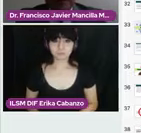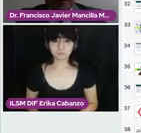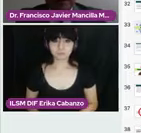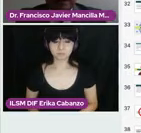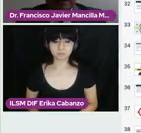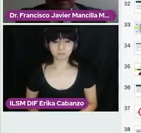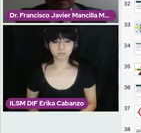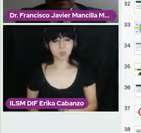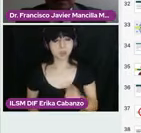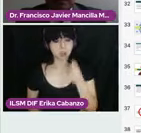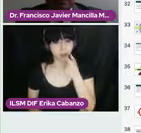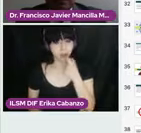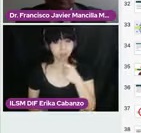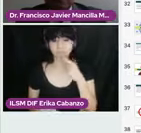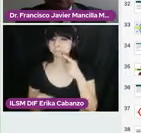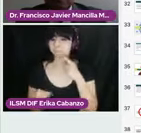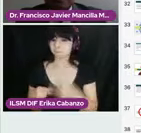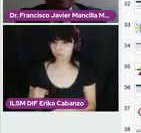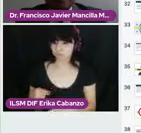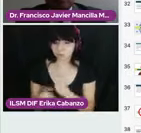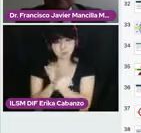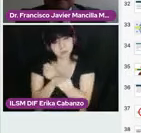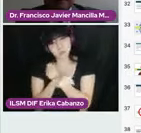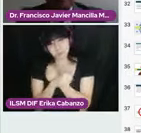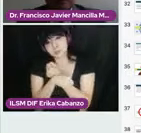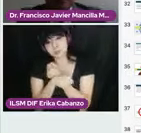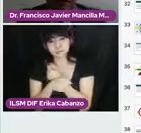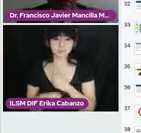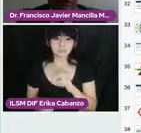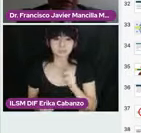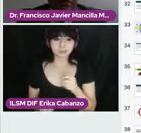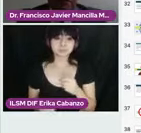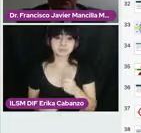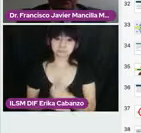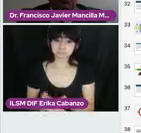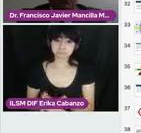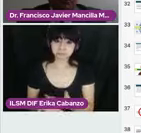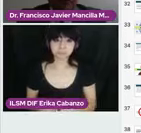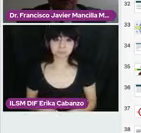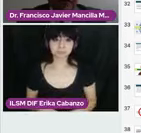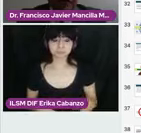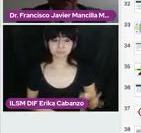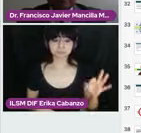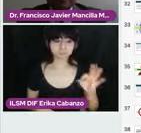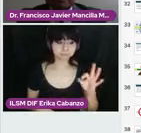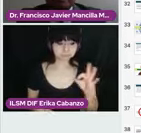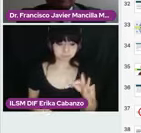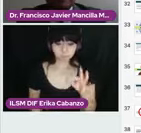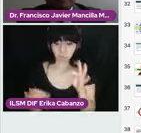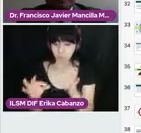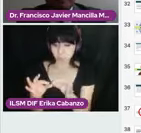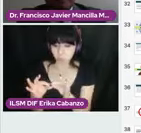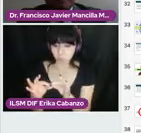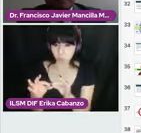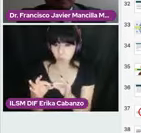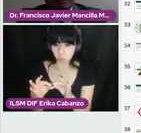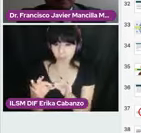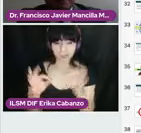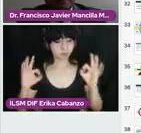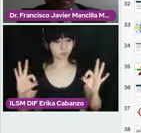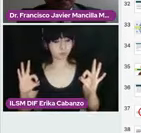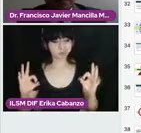Anticonvulsivos, lo que les decía, ¿sí? Aunque todavía no se ha encontrado el anticonvulsivo ideal. Es mentira, también